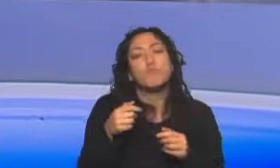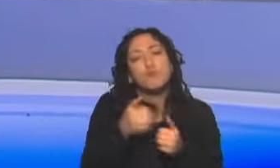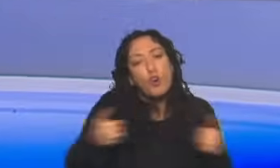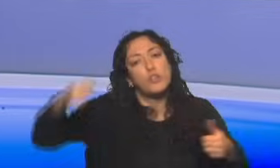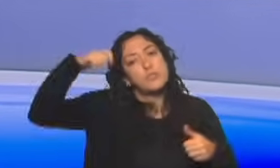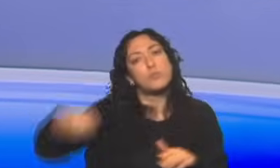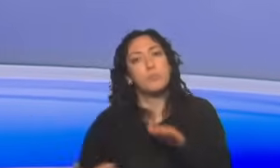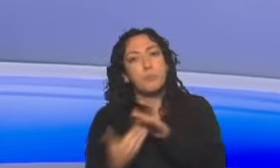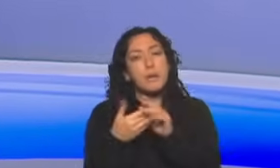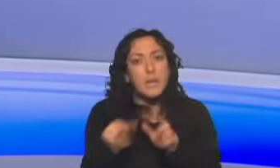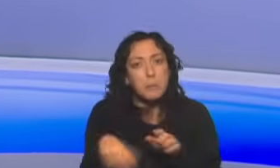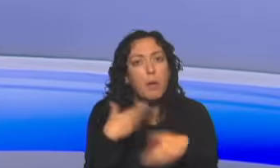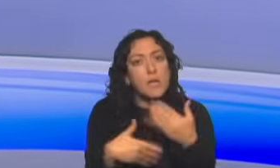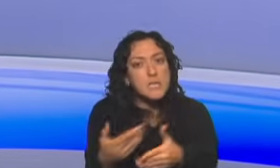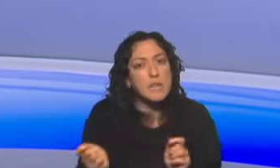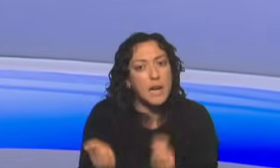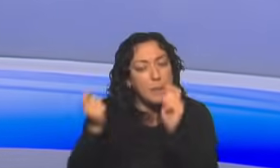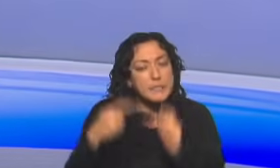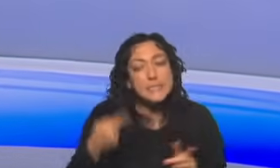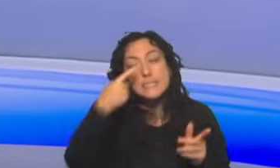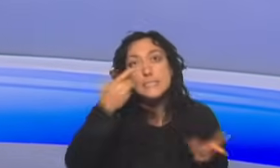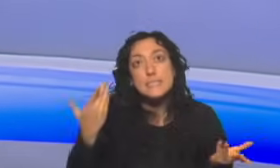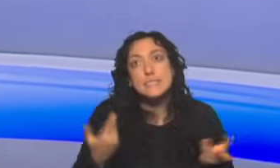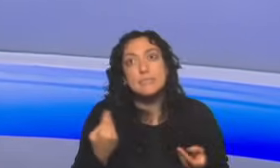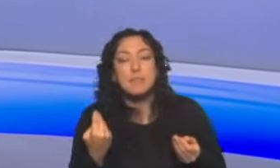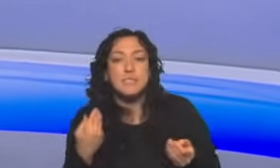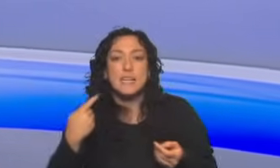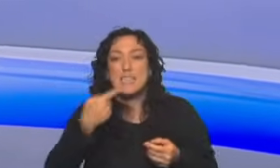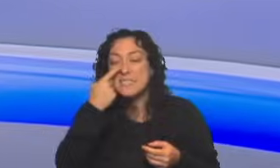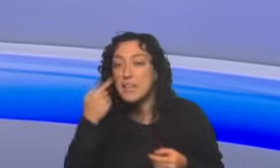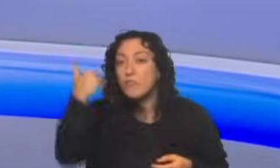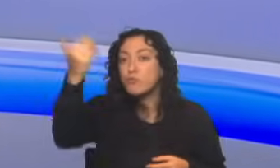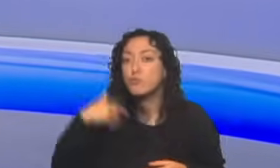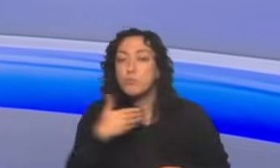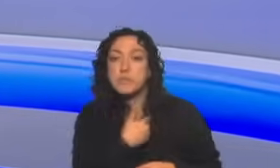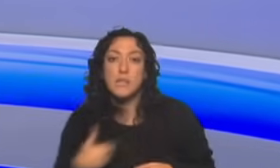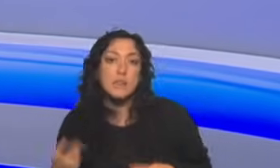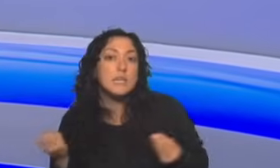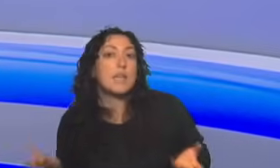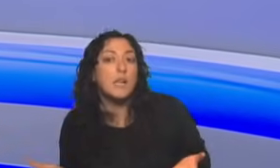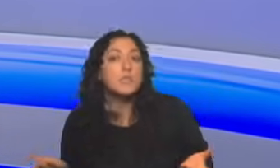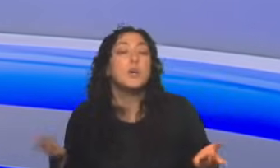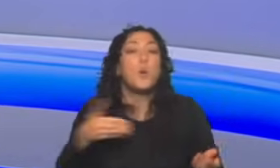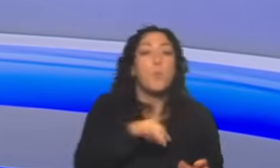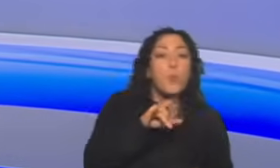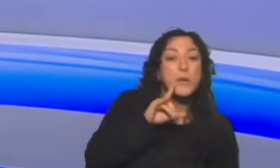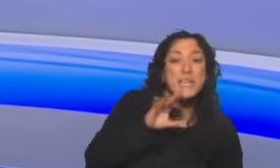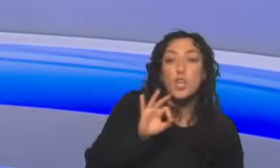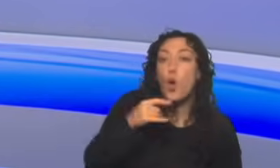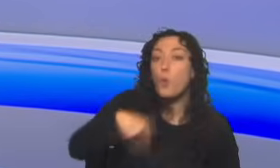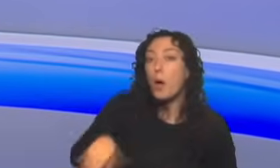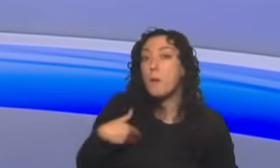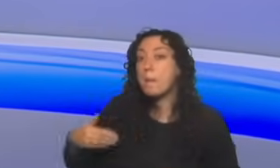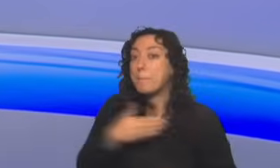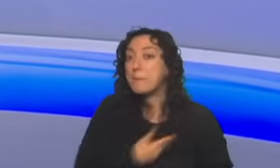moviéndose las diferentes cuestiones que hacen al presente y futuro de esta minera. Pero hay un tema que me parece muy importante, porque Mulino va a comenzar su gestión